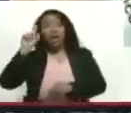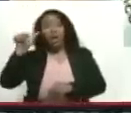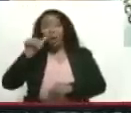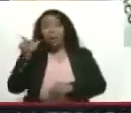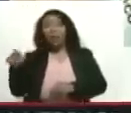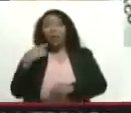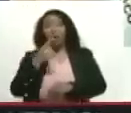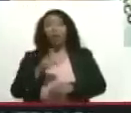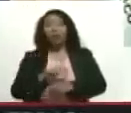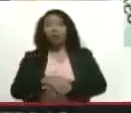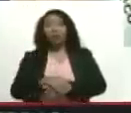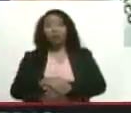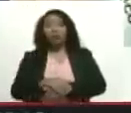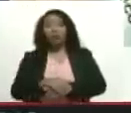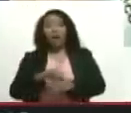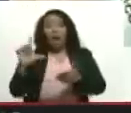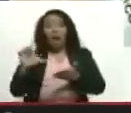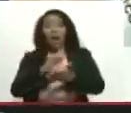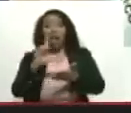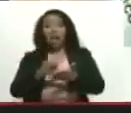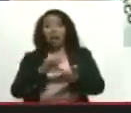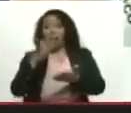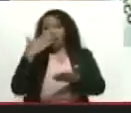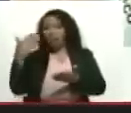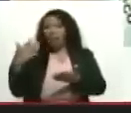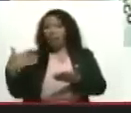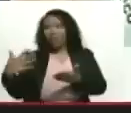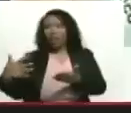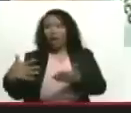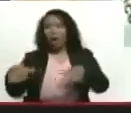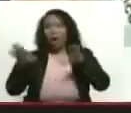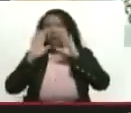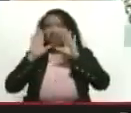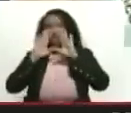uno de sus libros chimbos esto lo confesó.